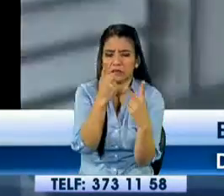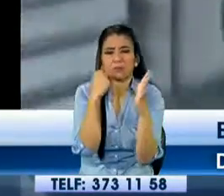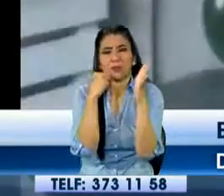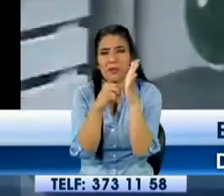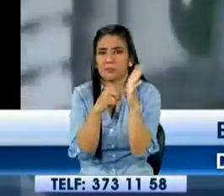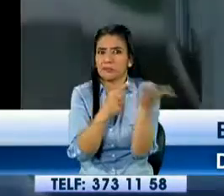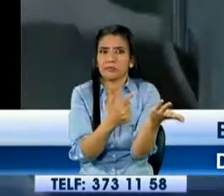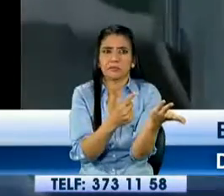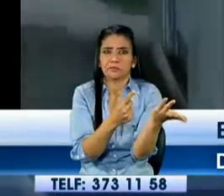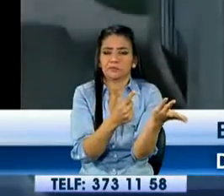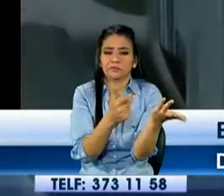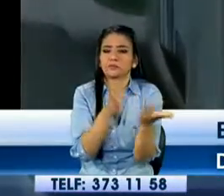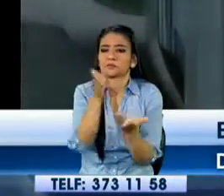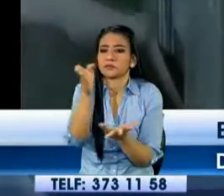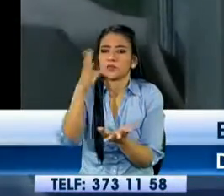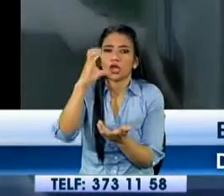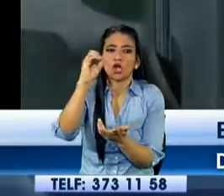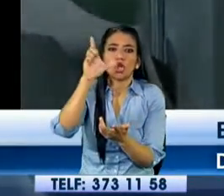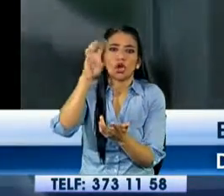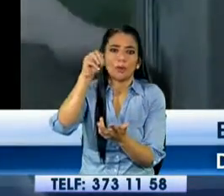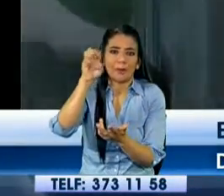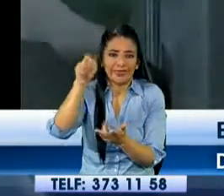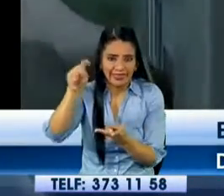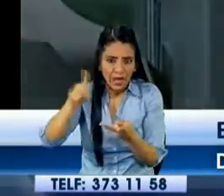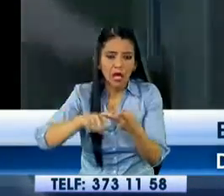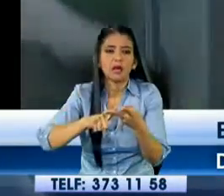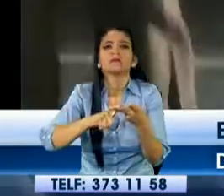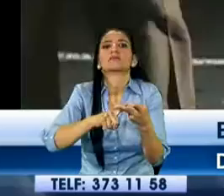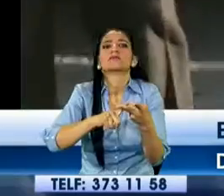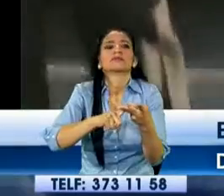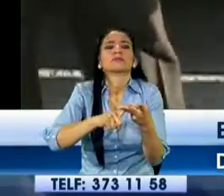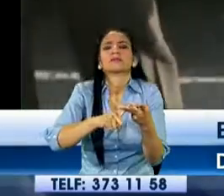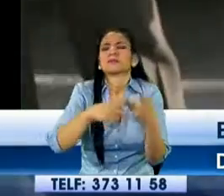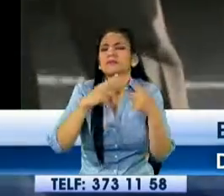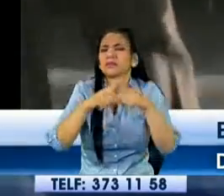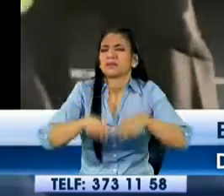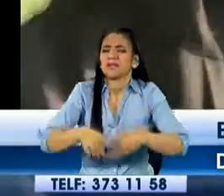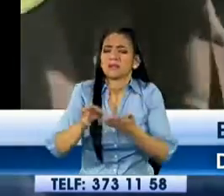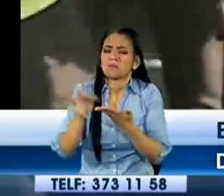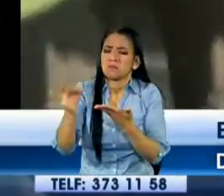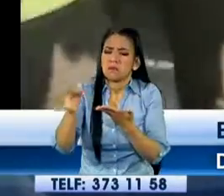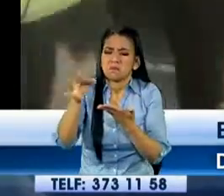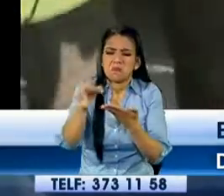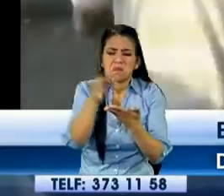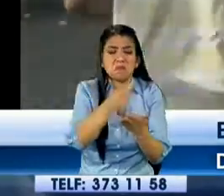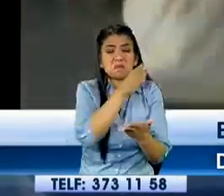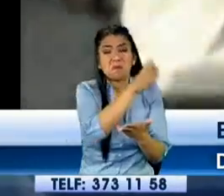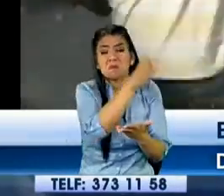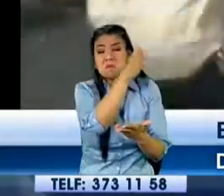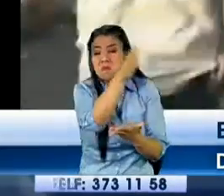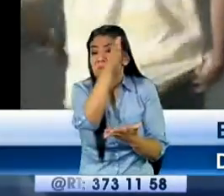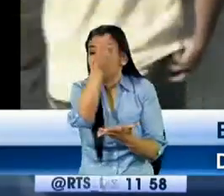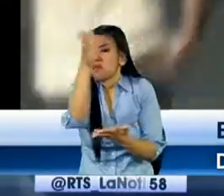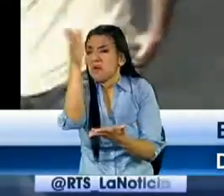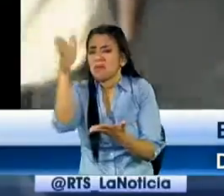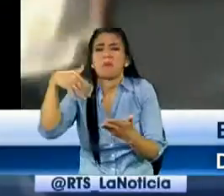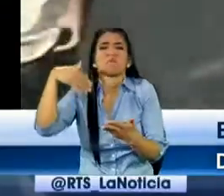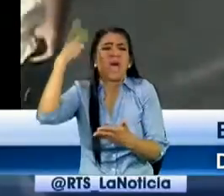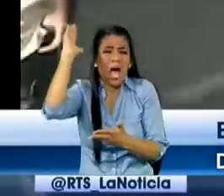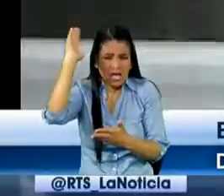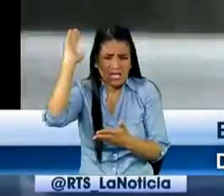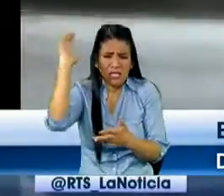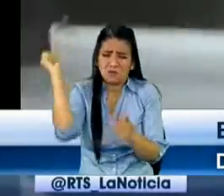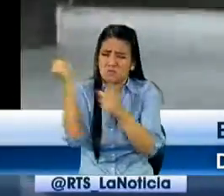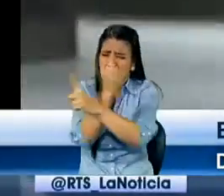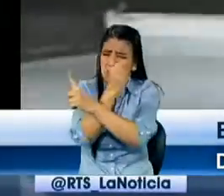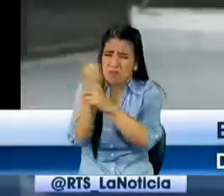la colmena, en los sectores rurales, en las parroquias, realmente hay bastante violencia. Evidencia más en